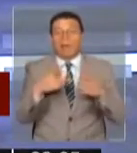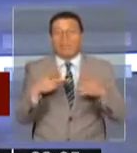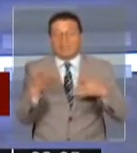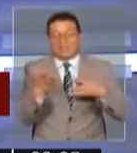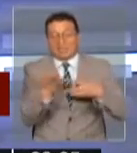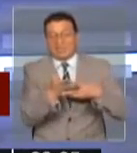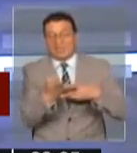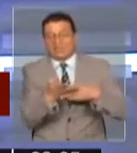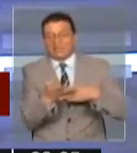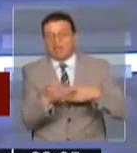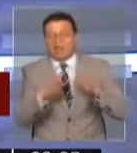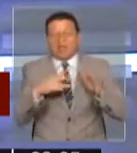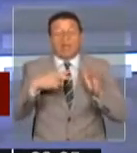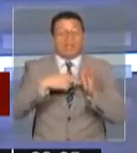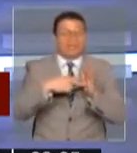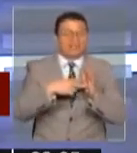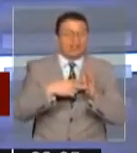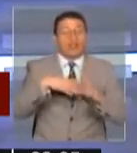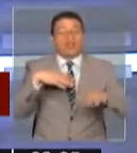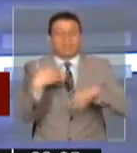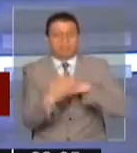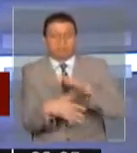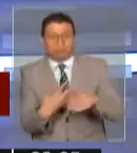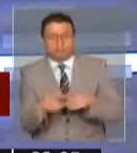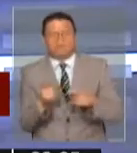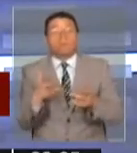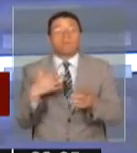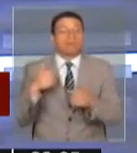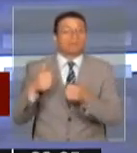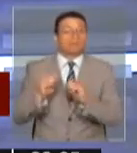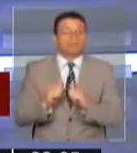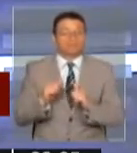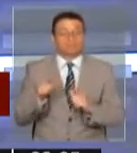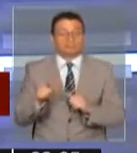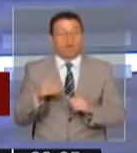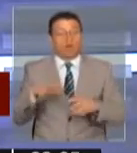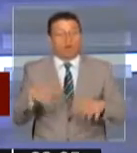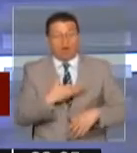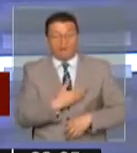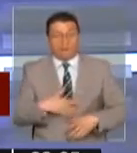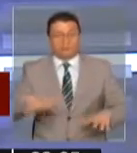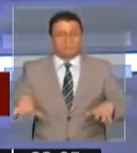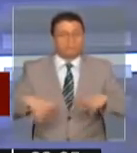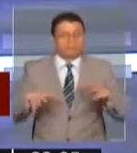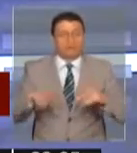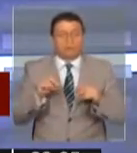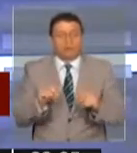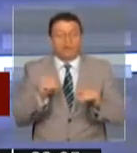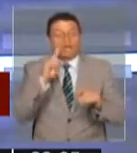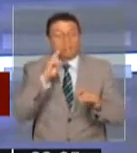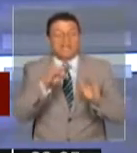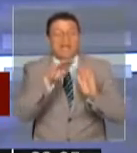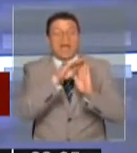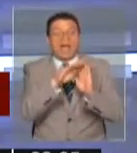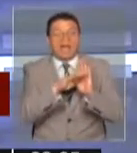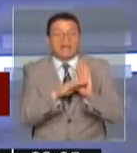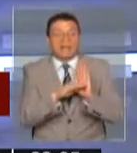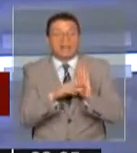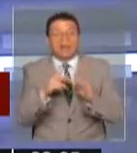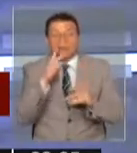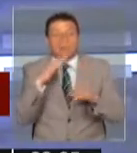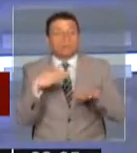división y el desorden fruto de la derrota. Estamos viendo un gobierno inmovilizado, sin agenda,